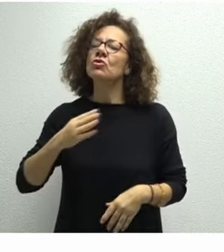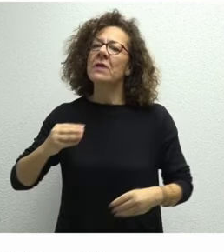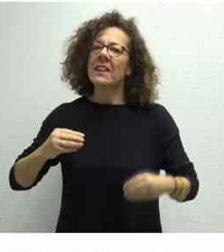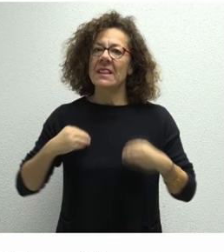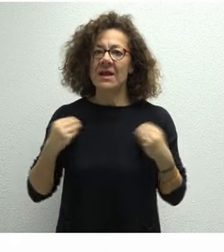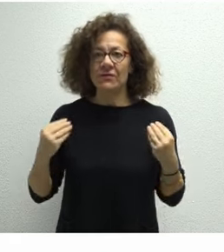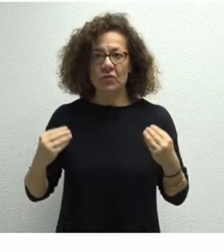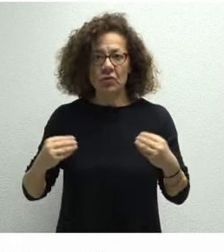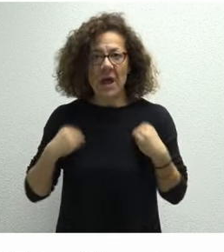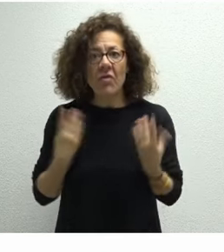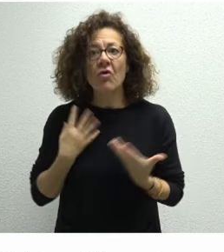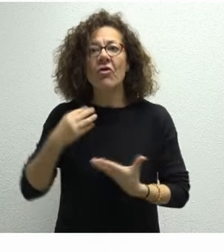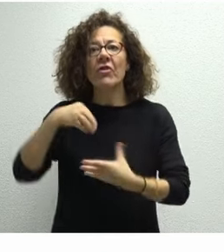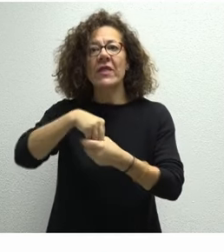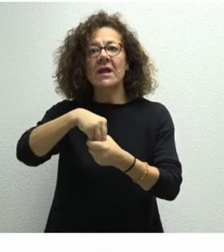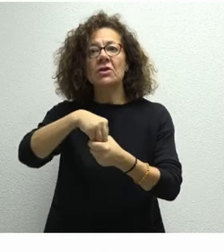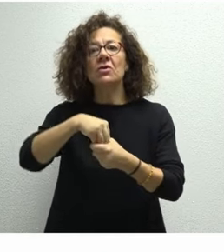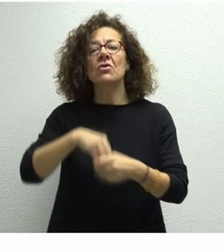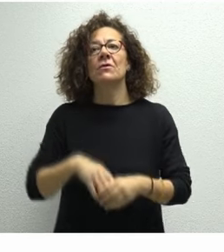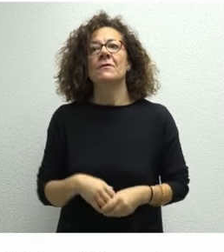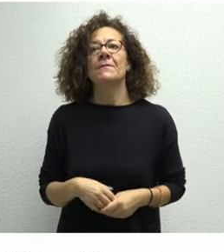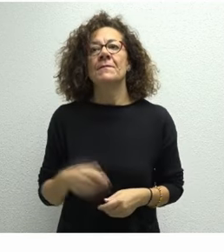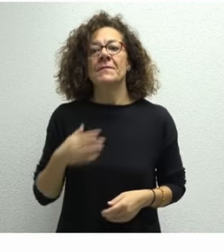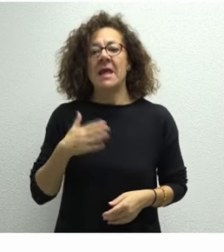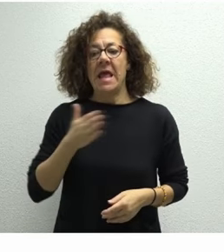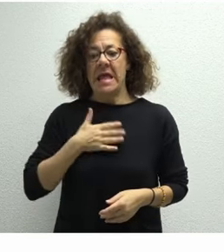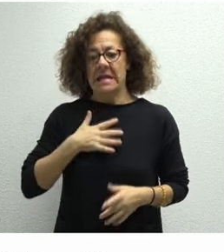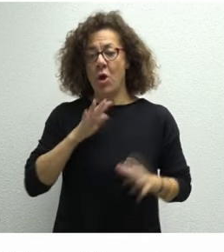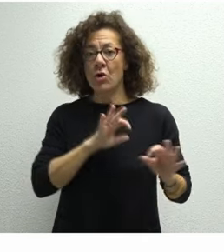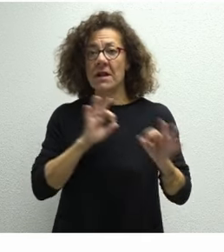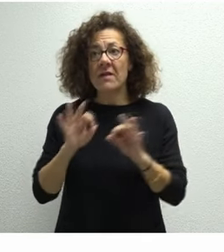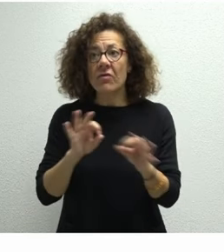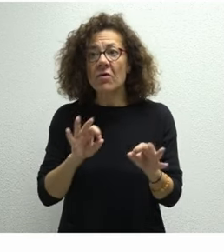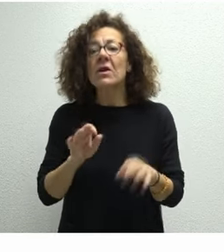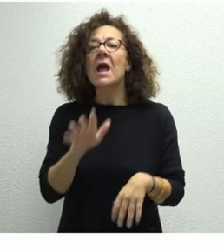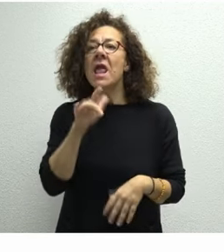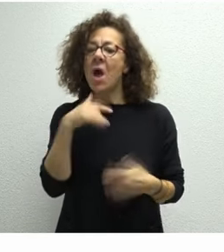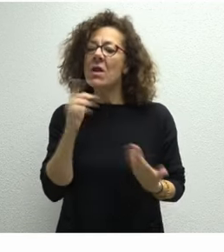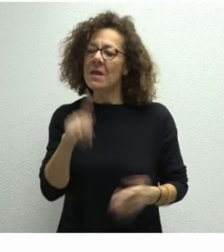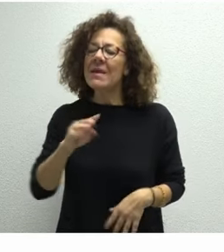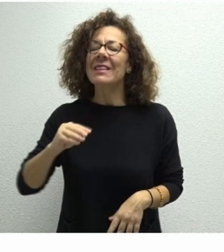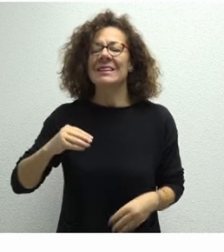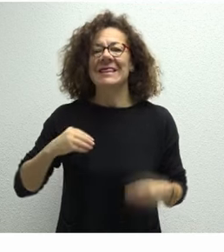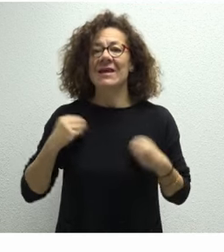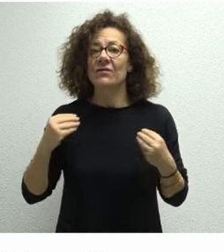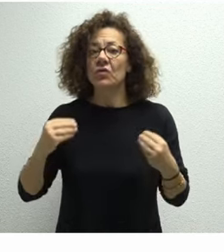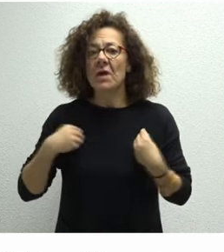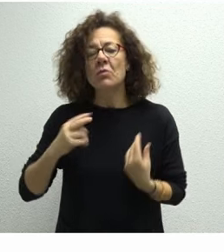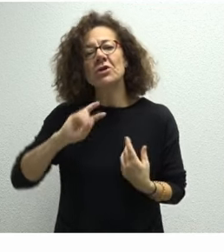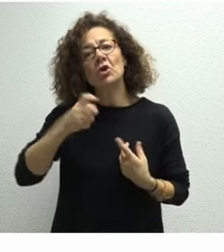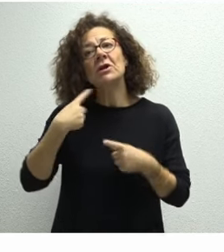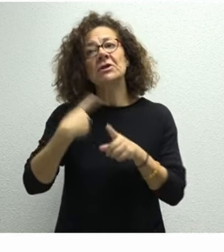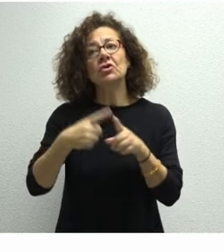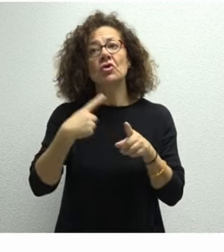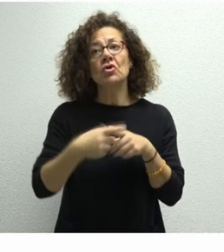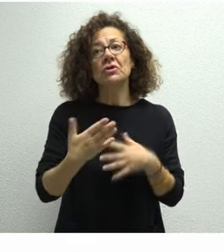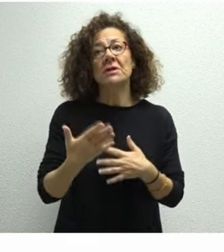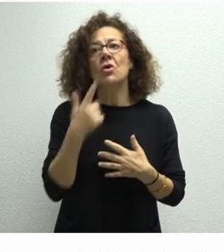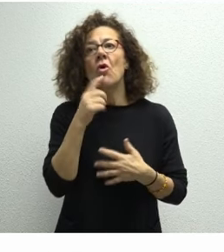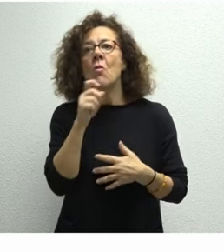eh dentro de de la propia organización y ahora lo disfrutamos en otras cosas como